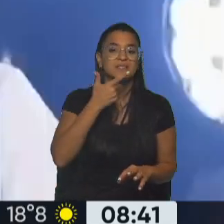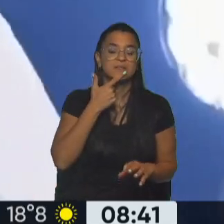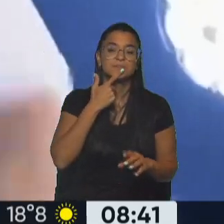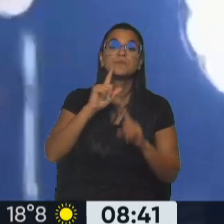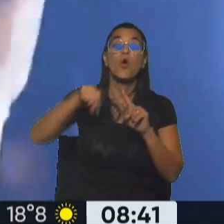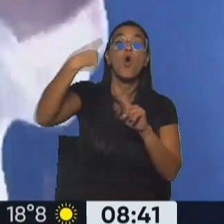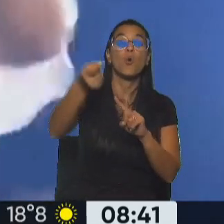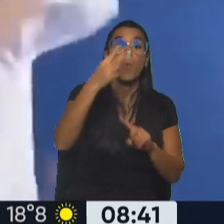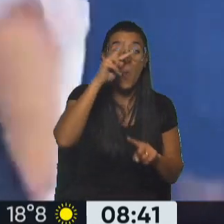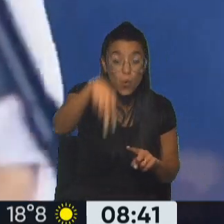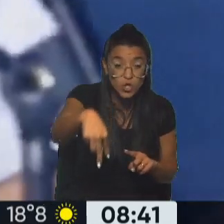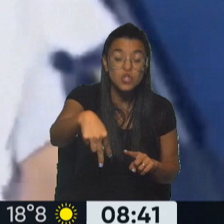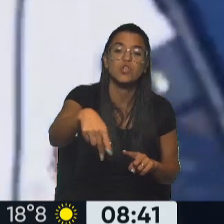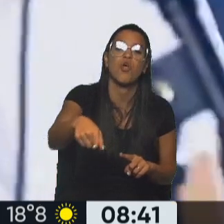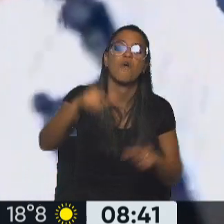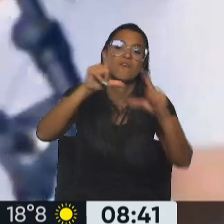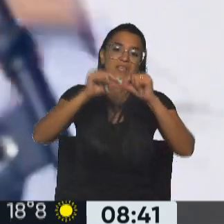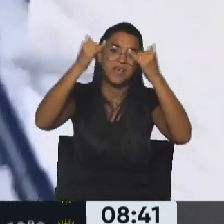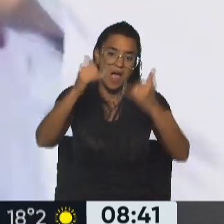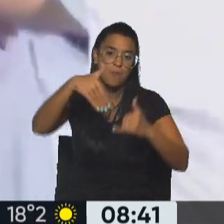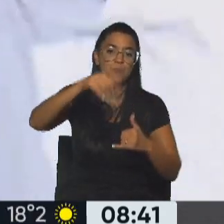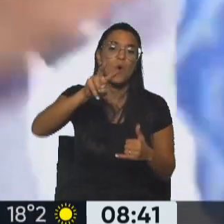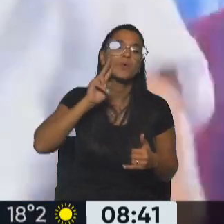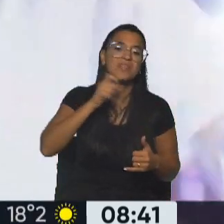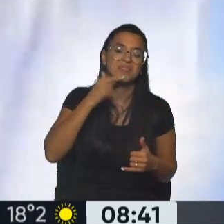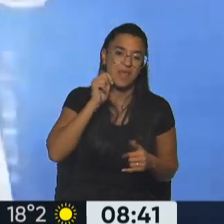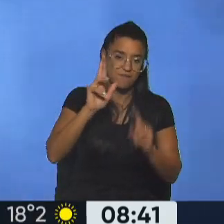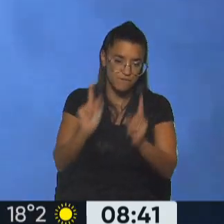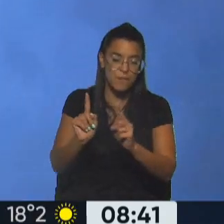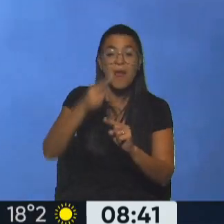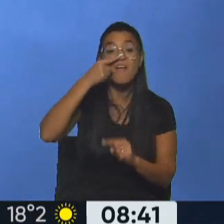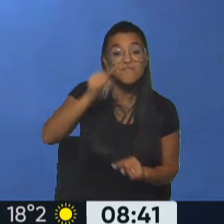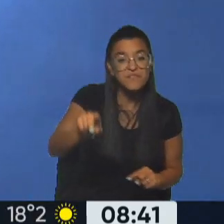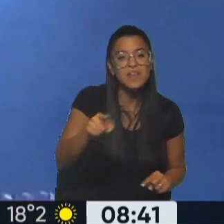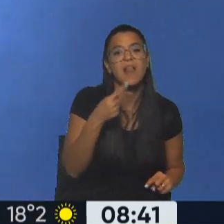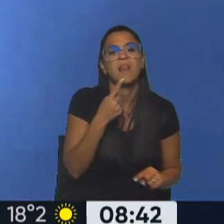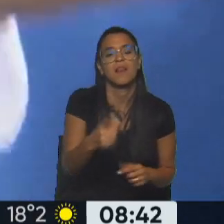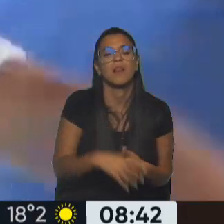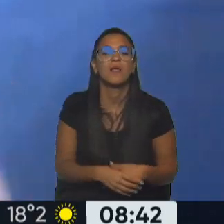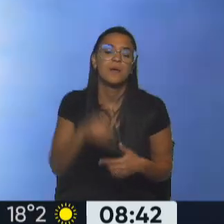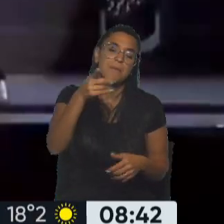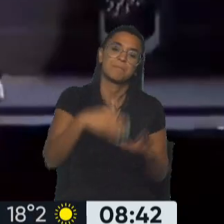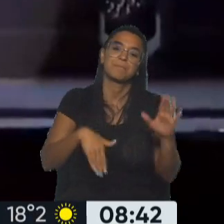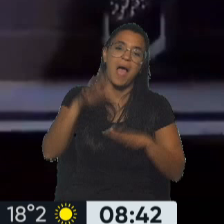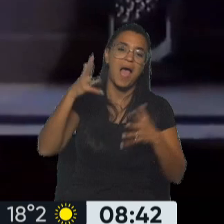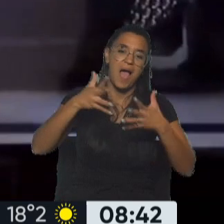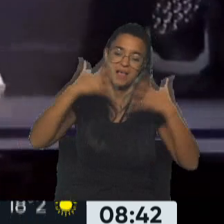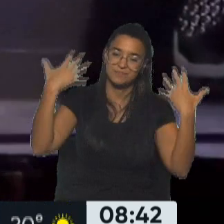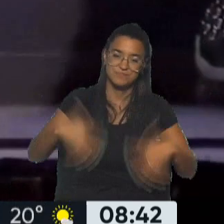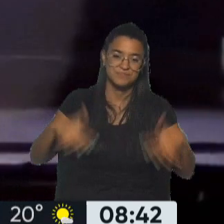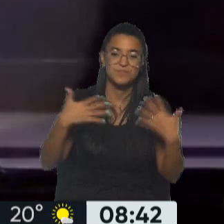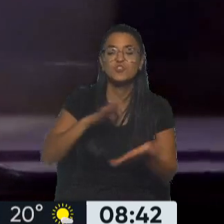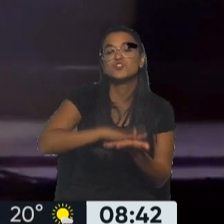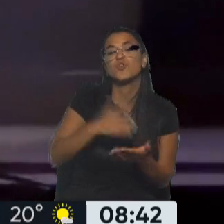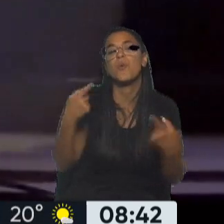viene ya tienen fecha en el Movistar. Así que Catupecu vive entre nosotros. Y para el final, uno de los más grandes de lo que